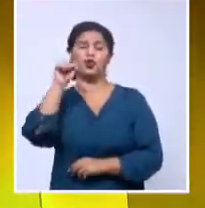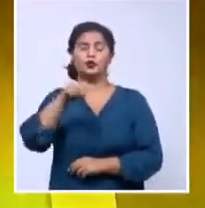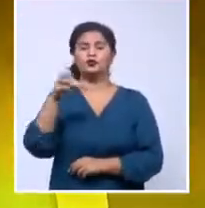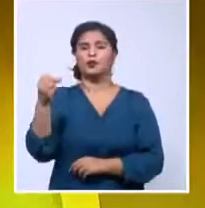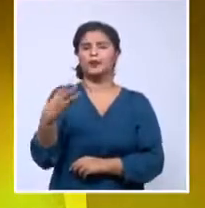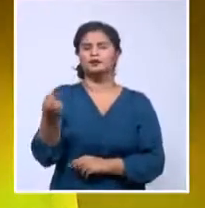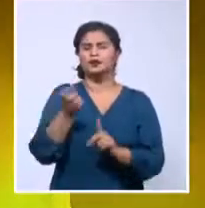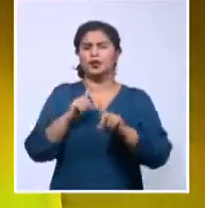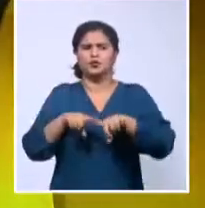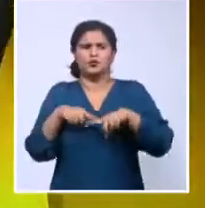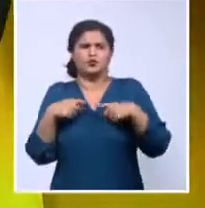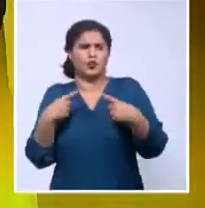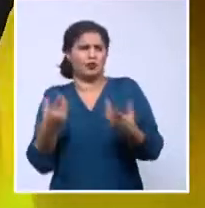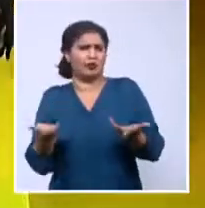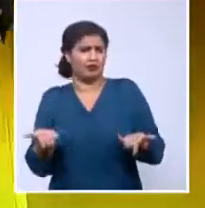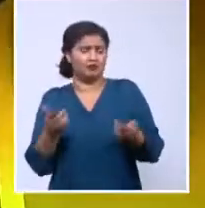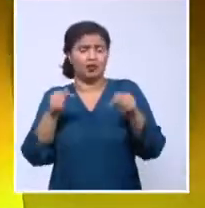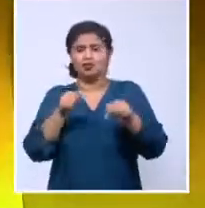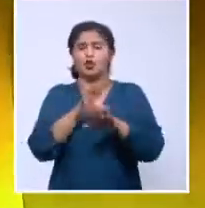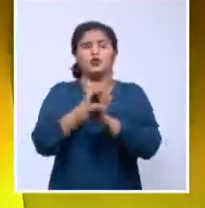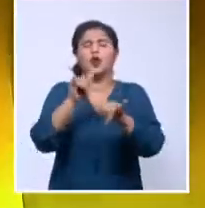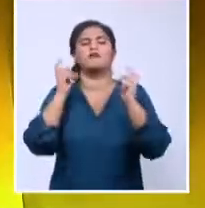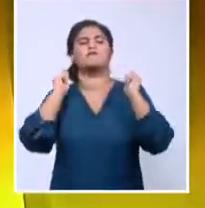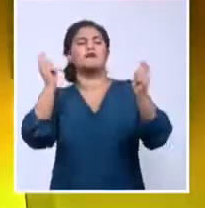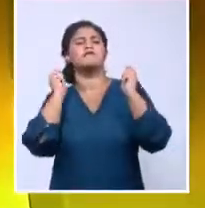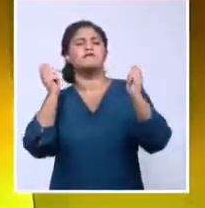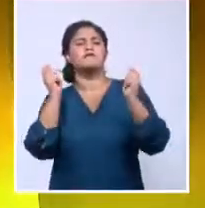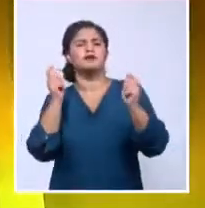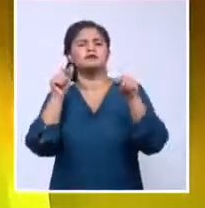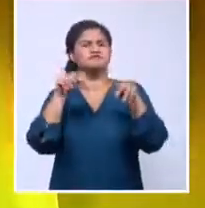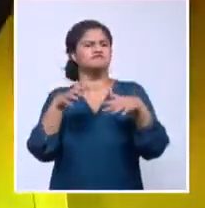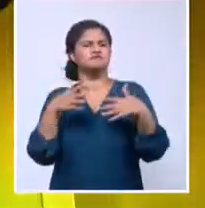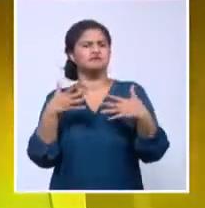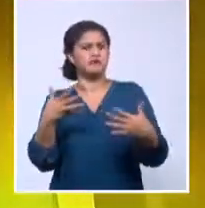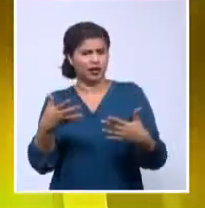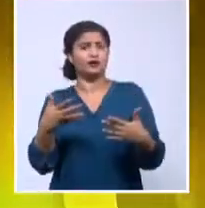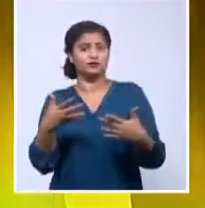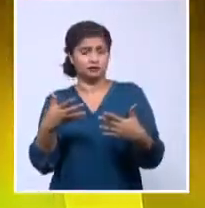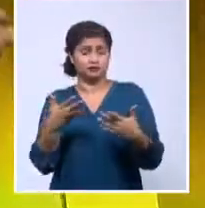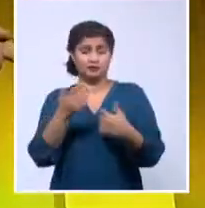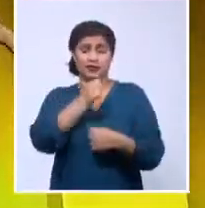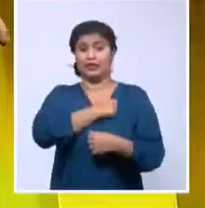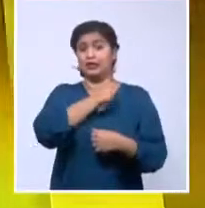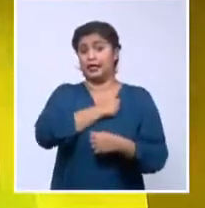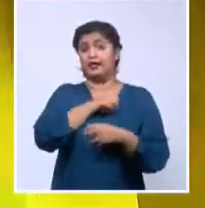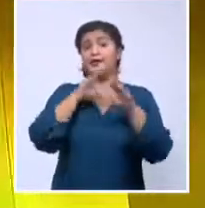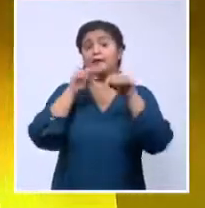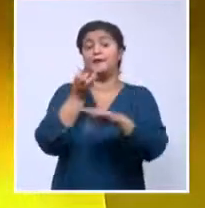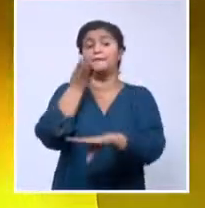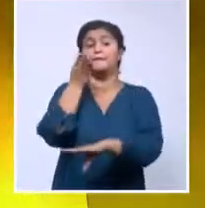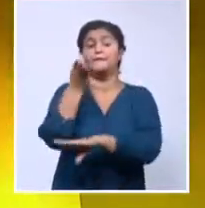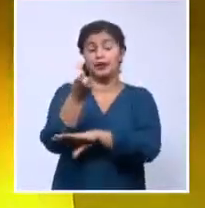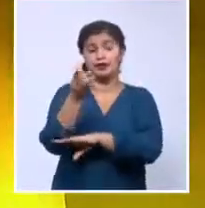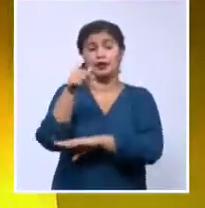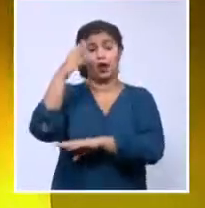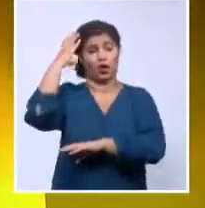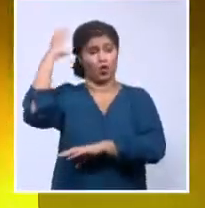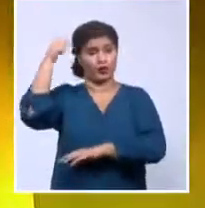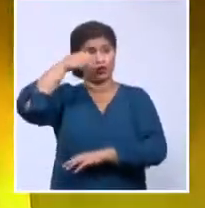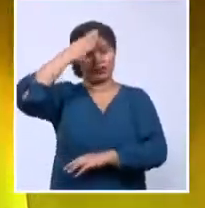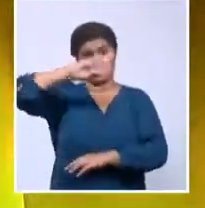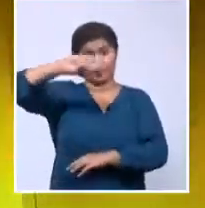idea de que con una supuesta huelga de hambre lograrían chantajear al gobierno cubano para que liberara a uno de ellos que había sido sancionado